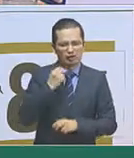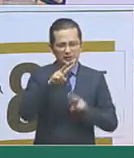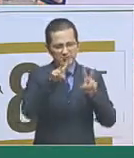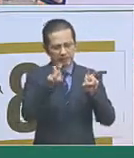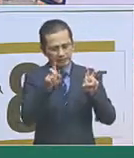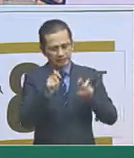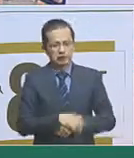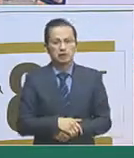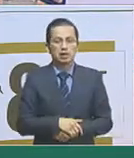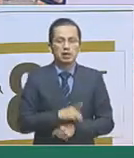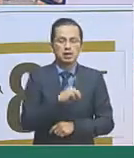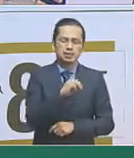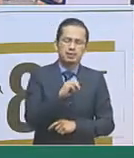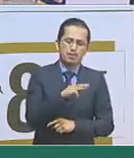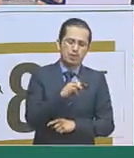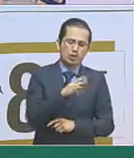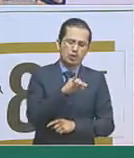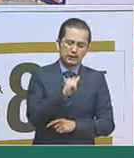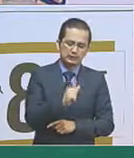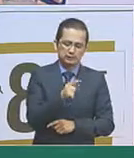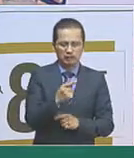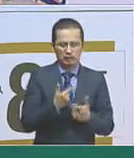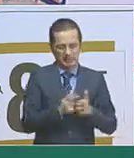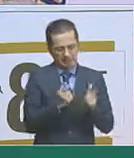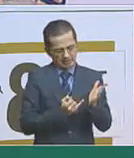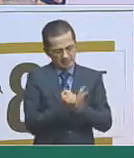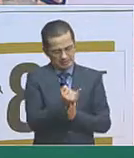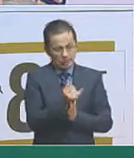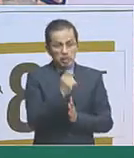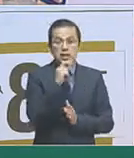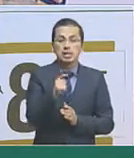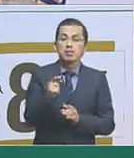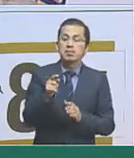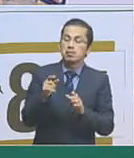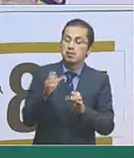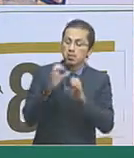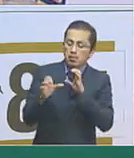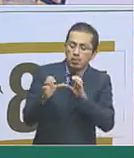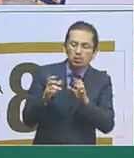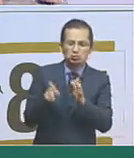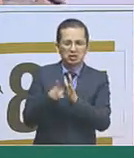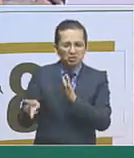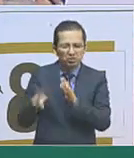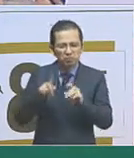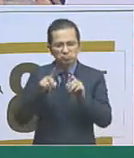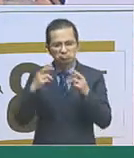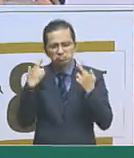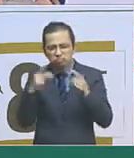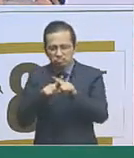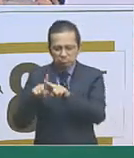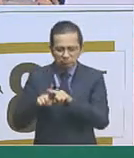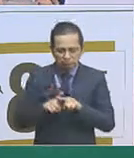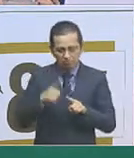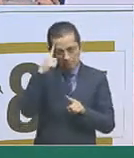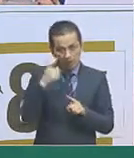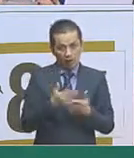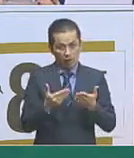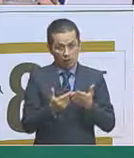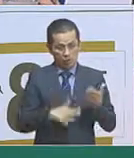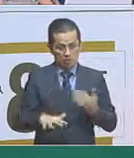medios de comunicación y elecciones competidas en el siglo 21 hoy atestiguamos